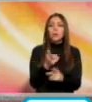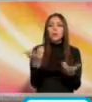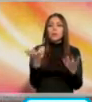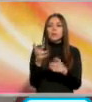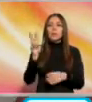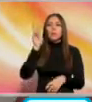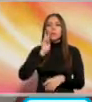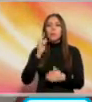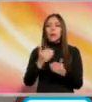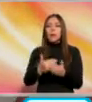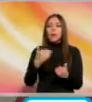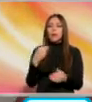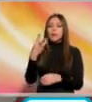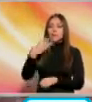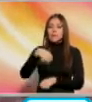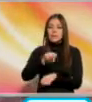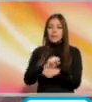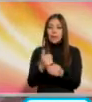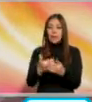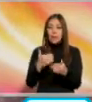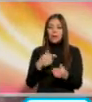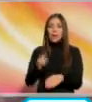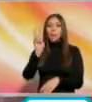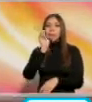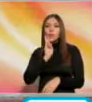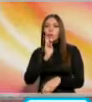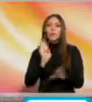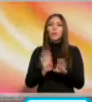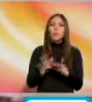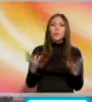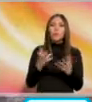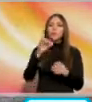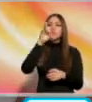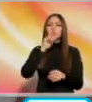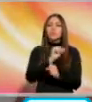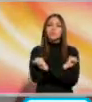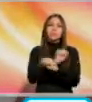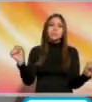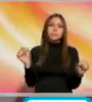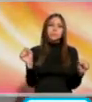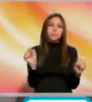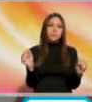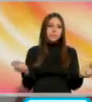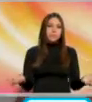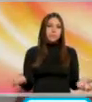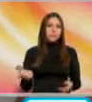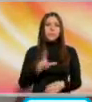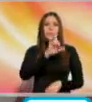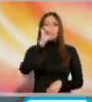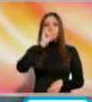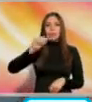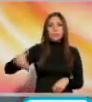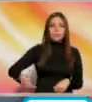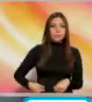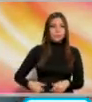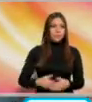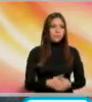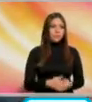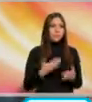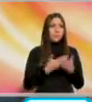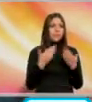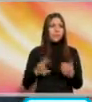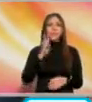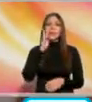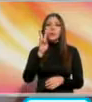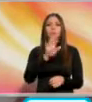semanas cascarita. antes de la fecha del Claro, lanzamiento, sí, o sí. sea, una cascarita, ¿no? Una cascarita y ya ocurrió un accidente. Bueno, vamos a los sitios.